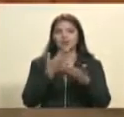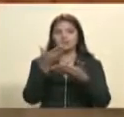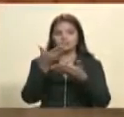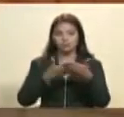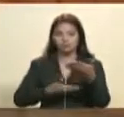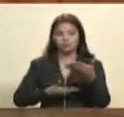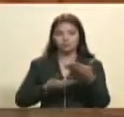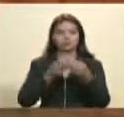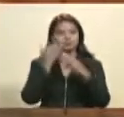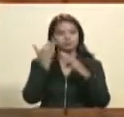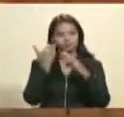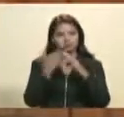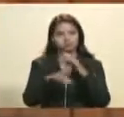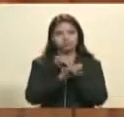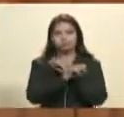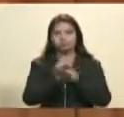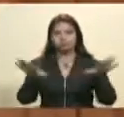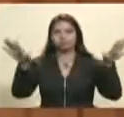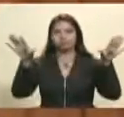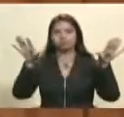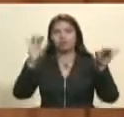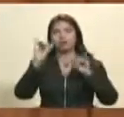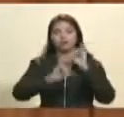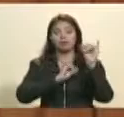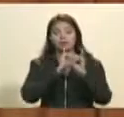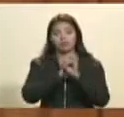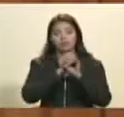la opinión pública nacional e internacional.